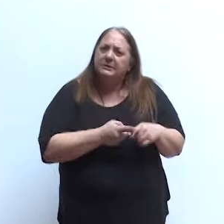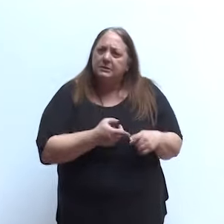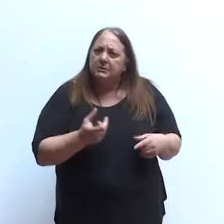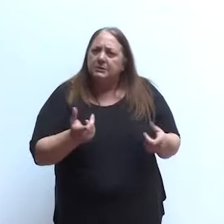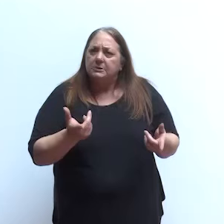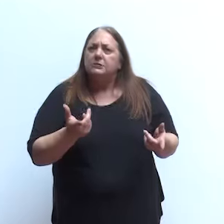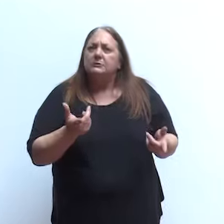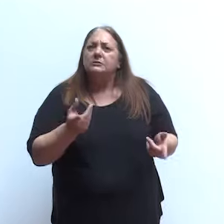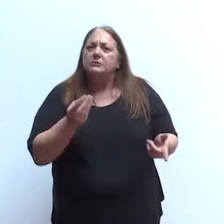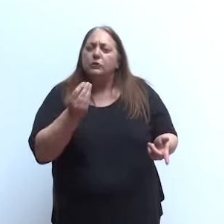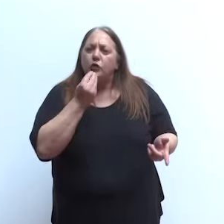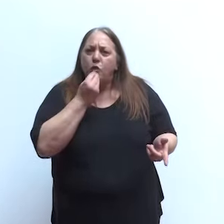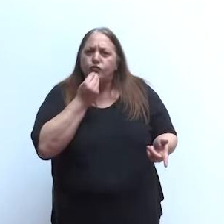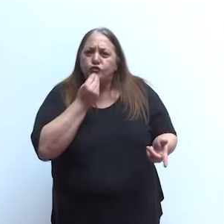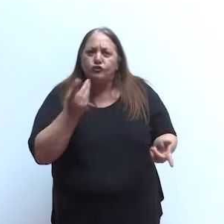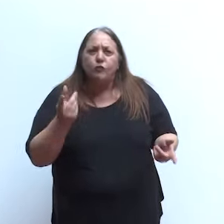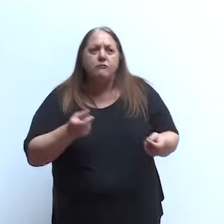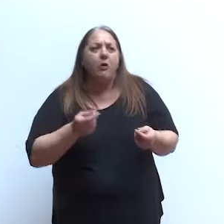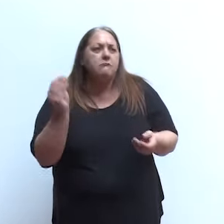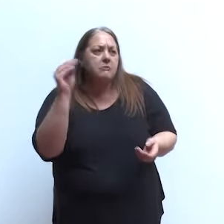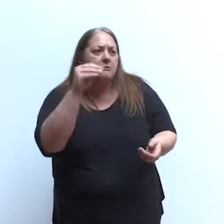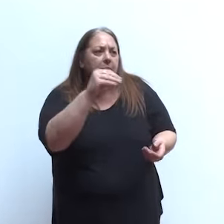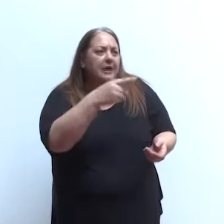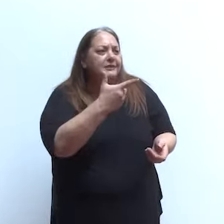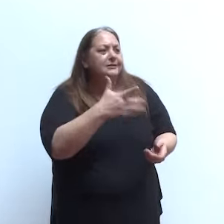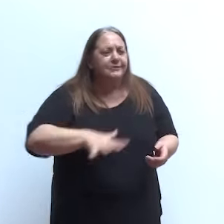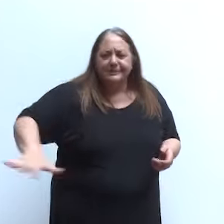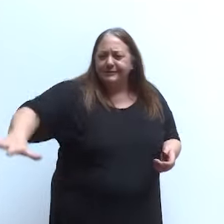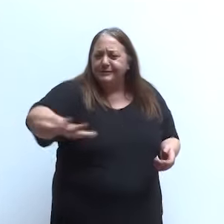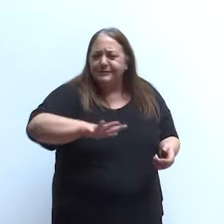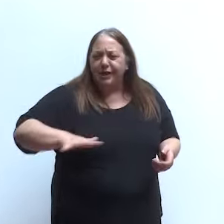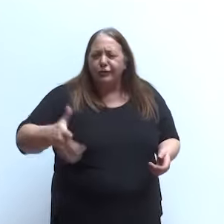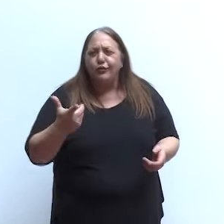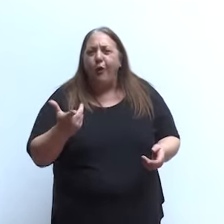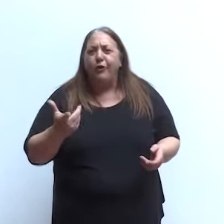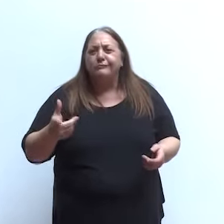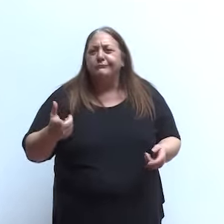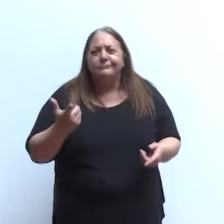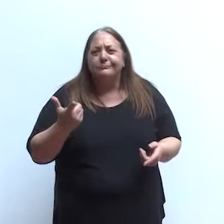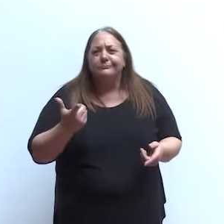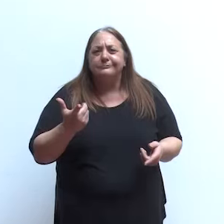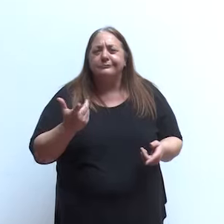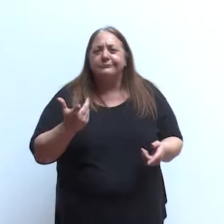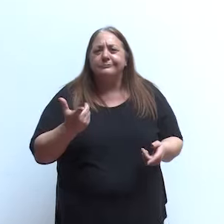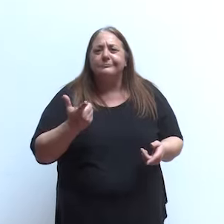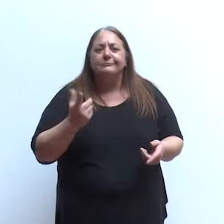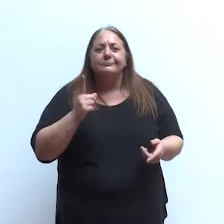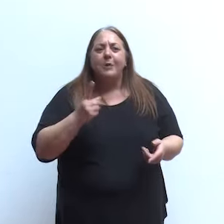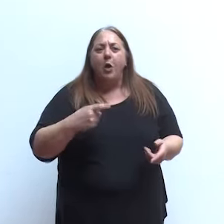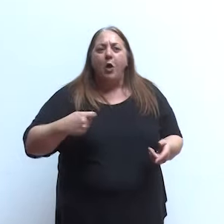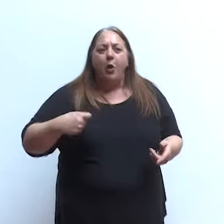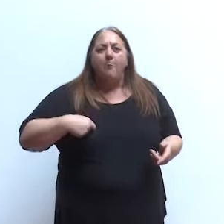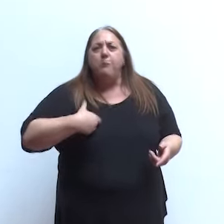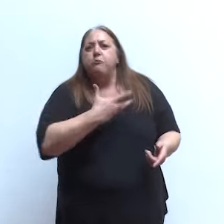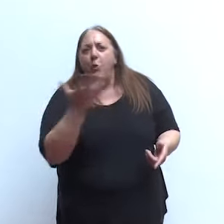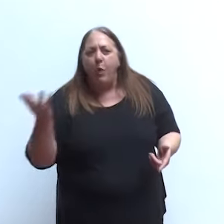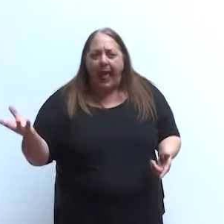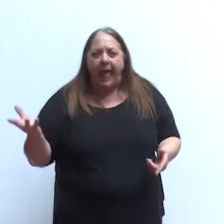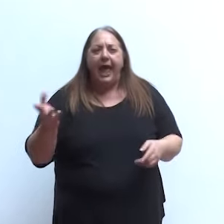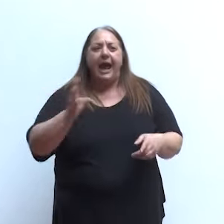para para endeudar también a los sectores populares es decir también digo el progresismo o el gobierno nacional y